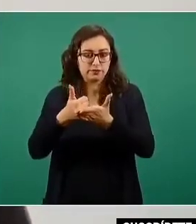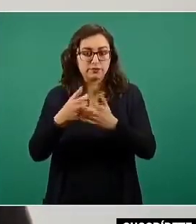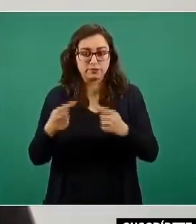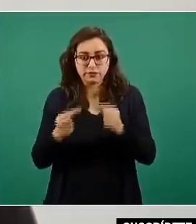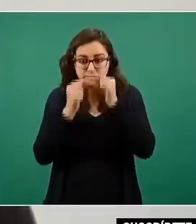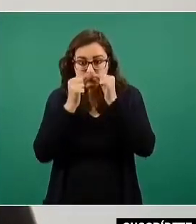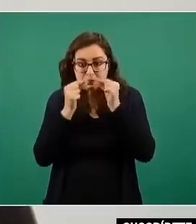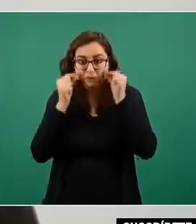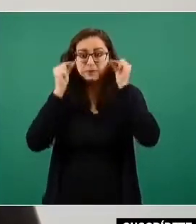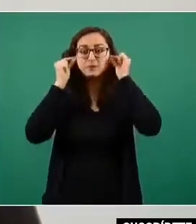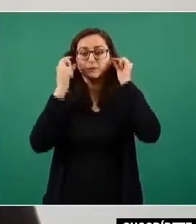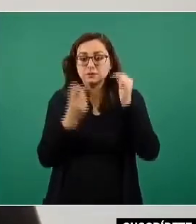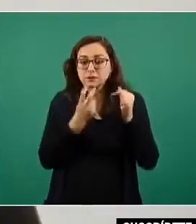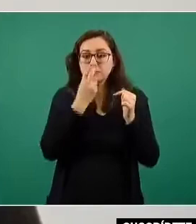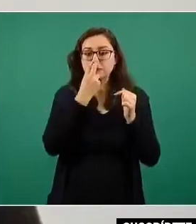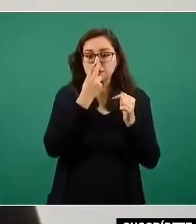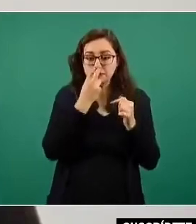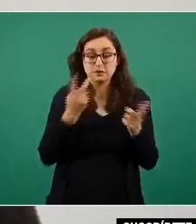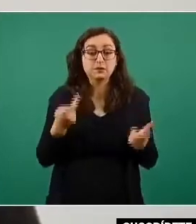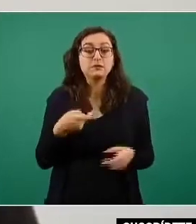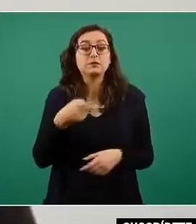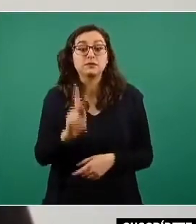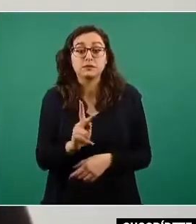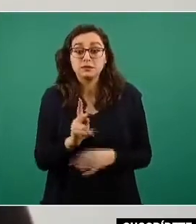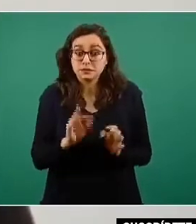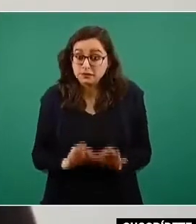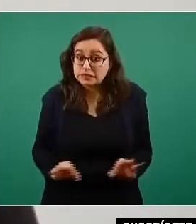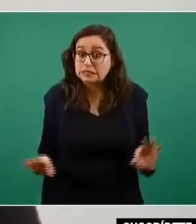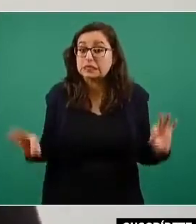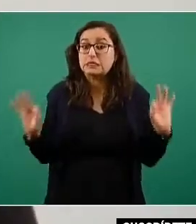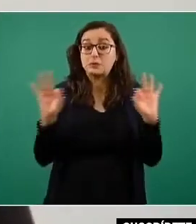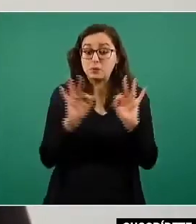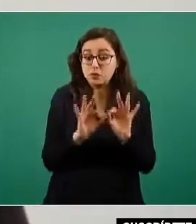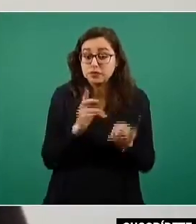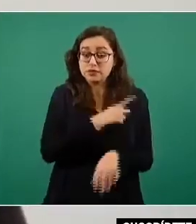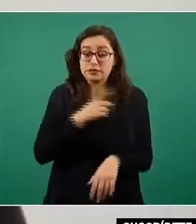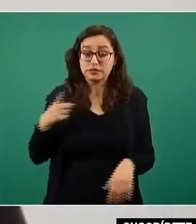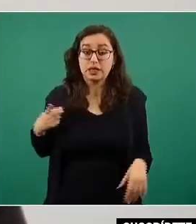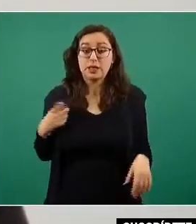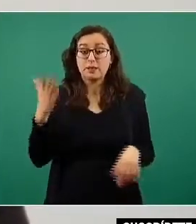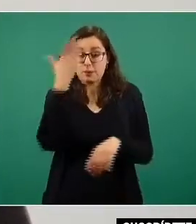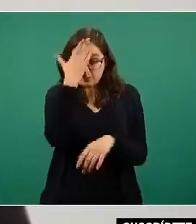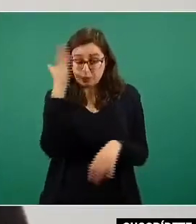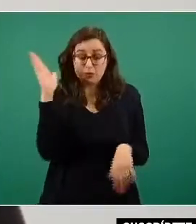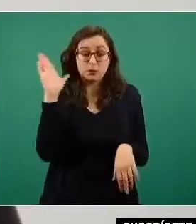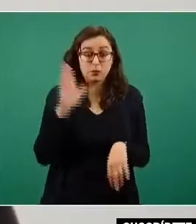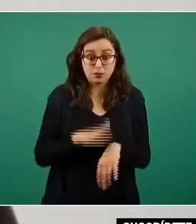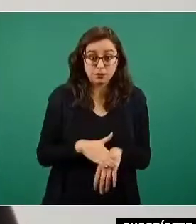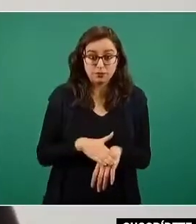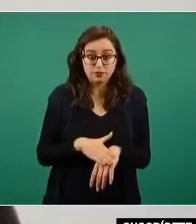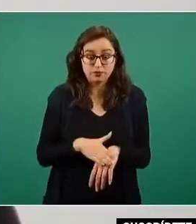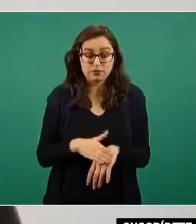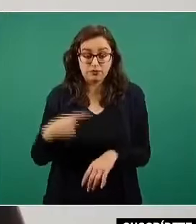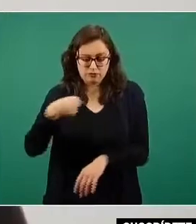de aire. Sin embargo, aquí el punto importante que tenemos que resaltar es que uno no debe